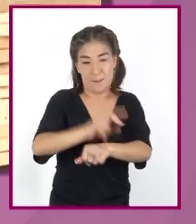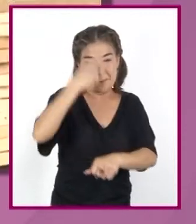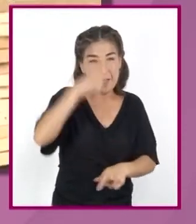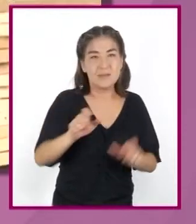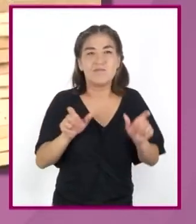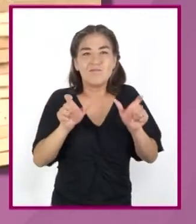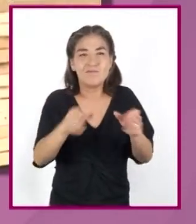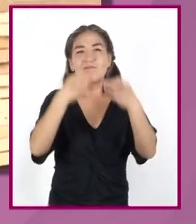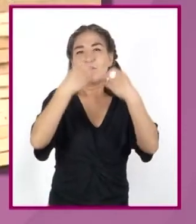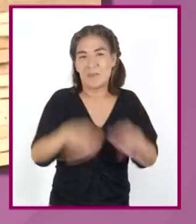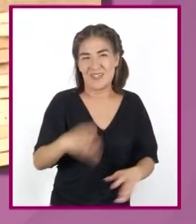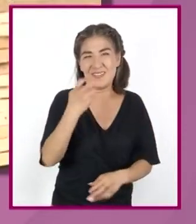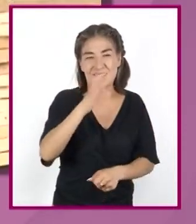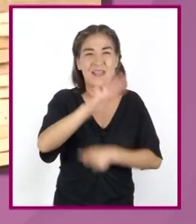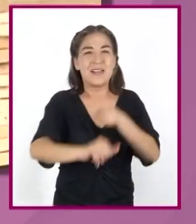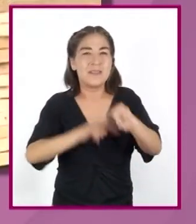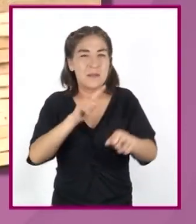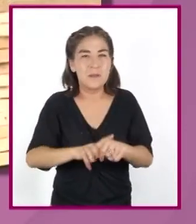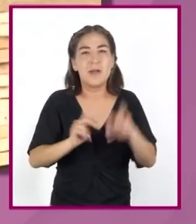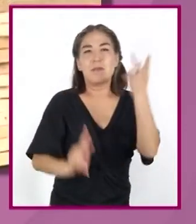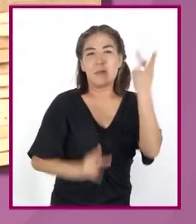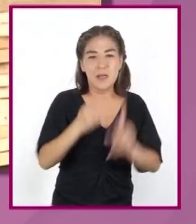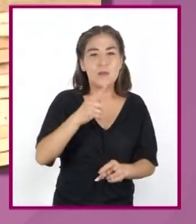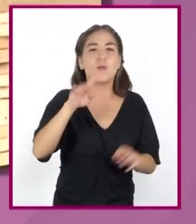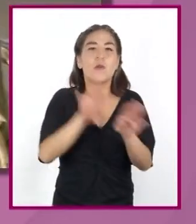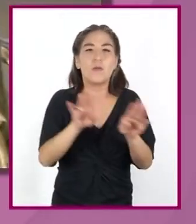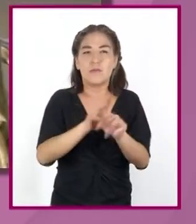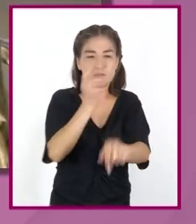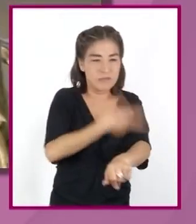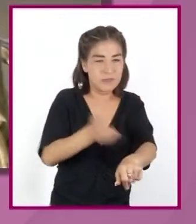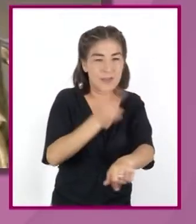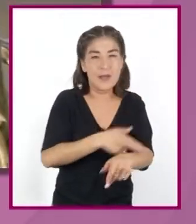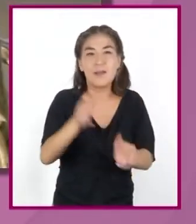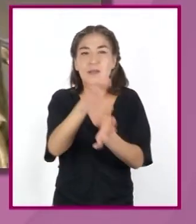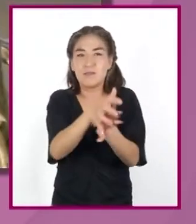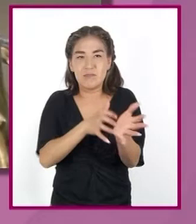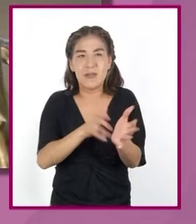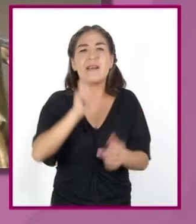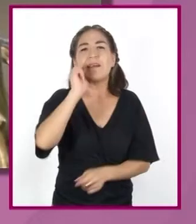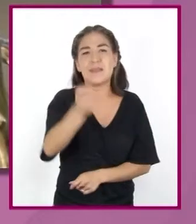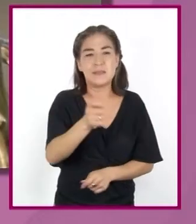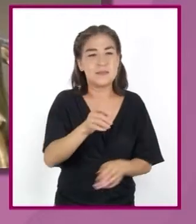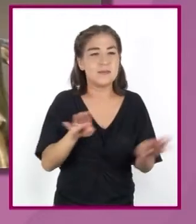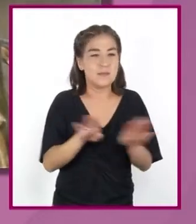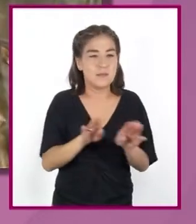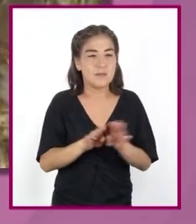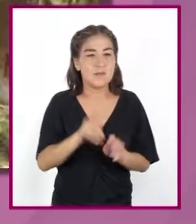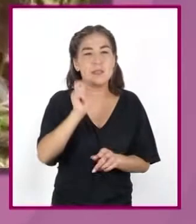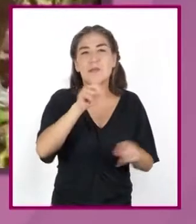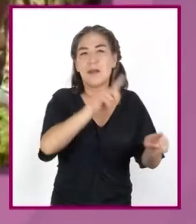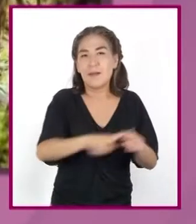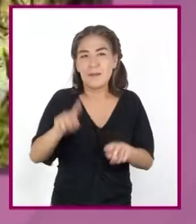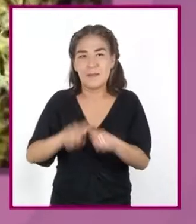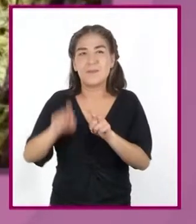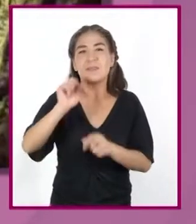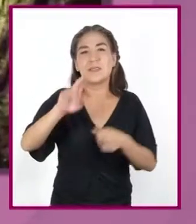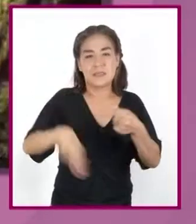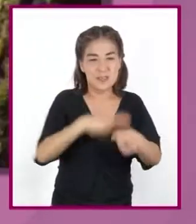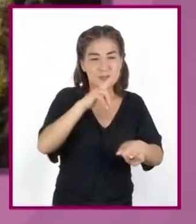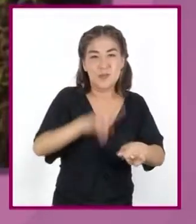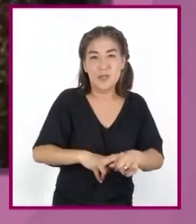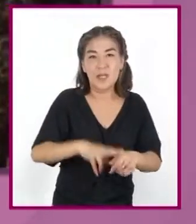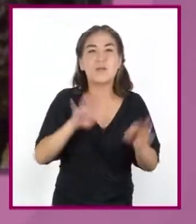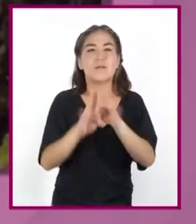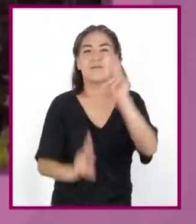la biodiversidad y promover el manejo sustentable de la naturaleza son la Estrategia Nacional de Biodiversidad y otras